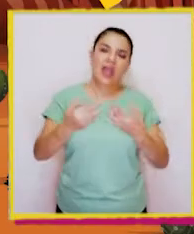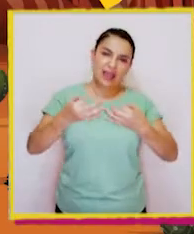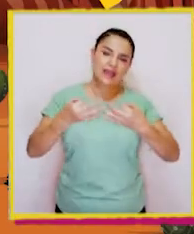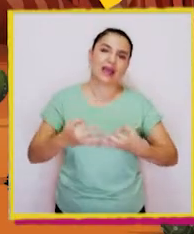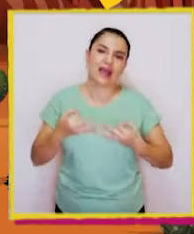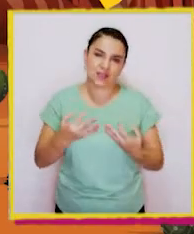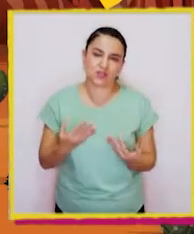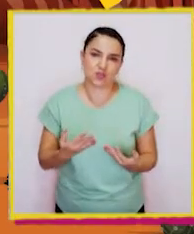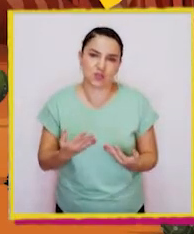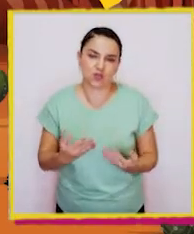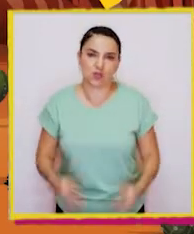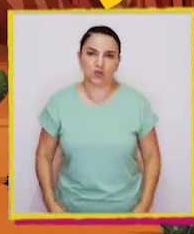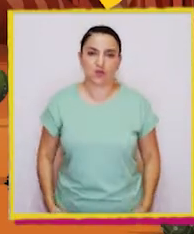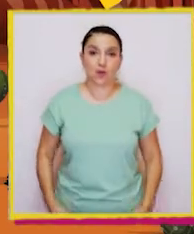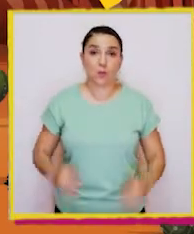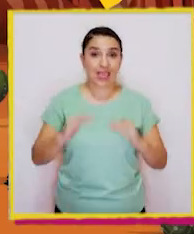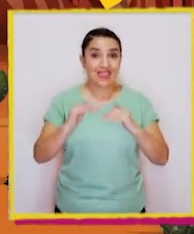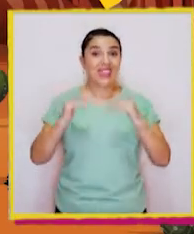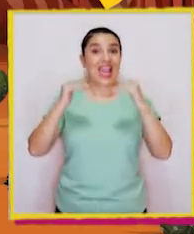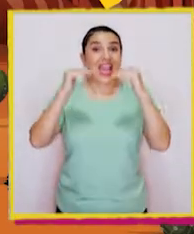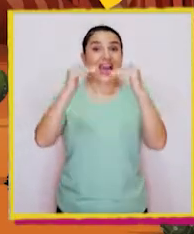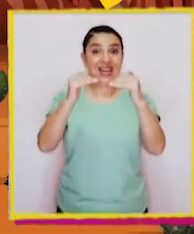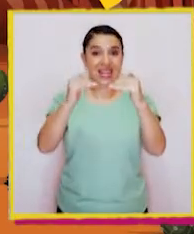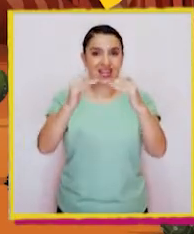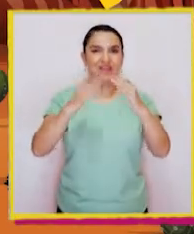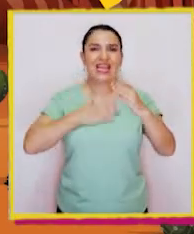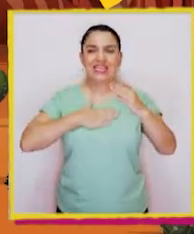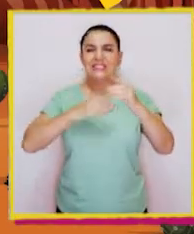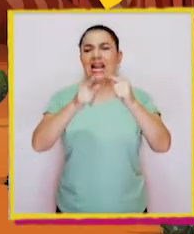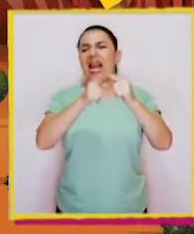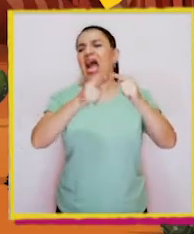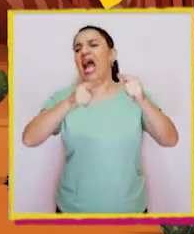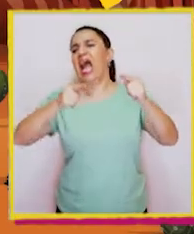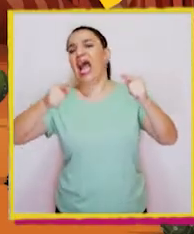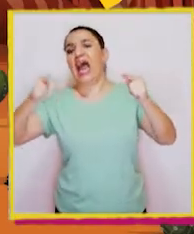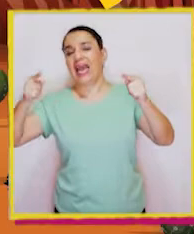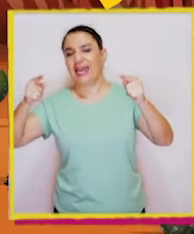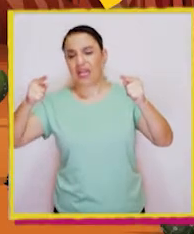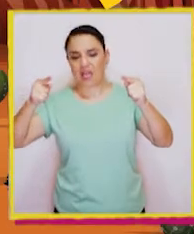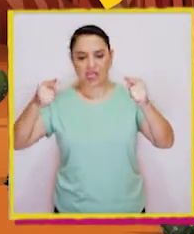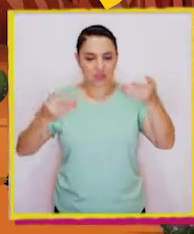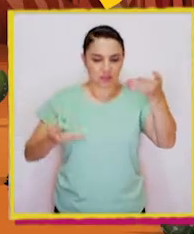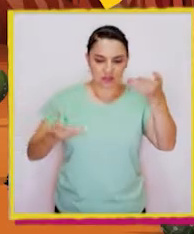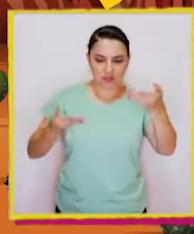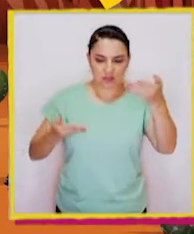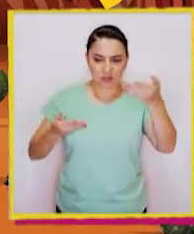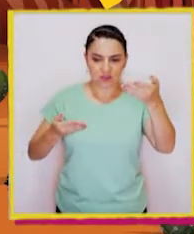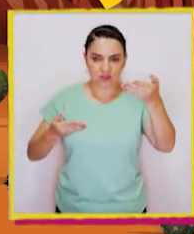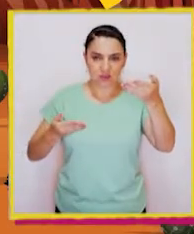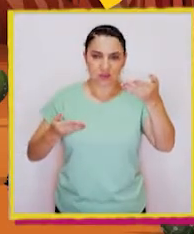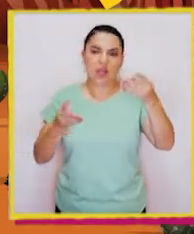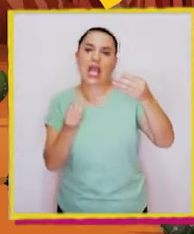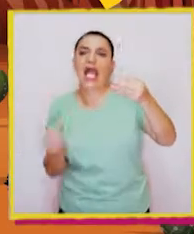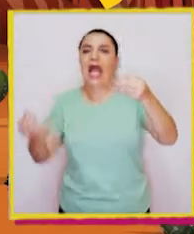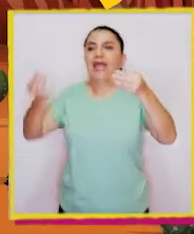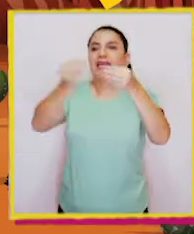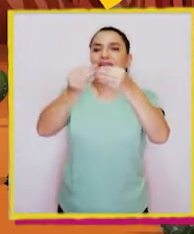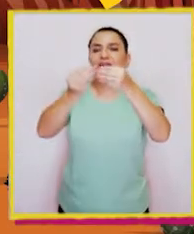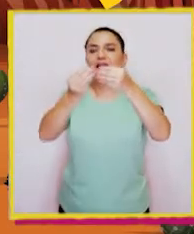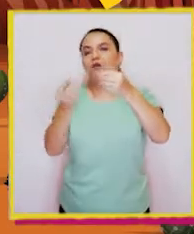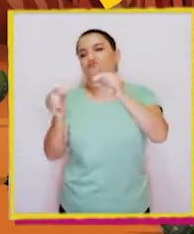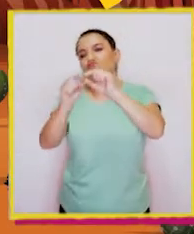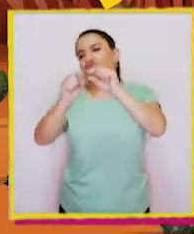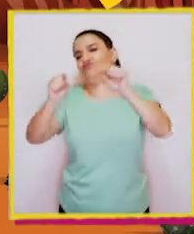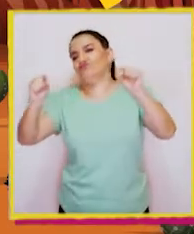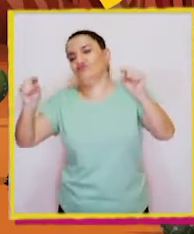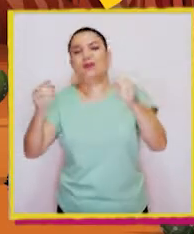¡Ah, toda la razón! Porque la de arriba, si la quisiera hacer más larga, como la de abajo, tendría que agregarle un pedacito más de